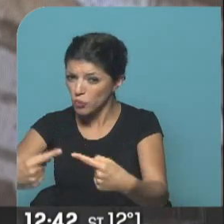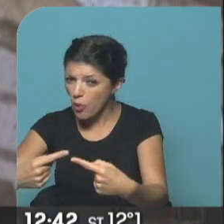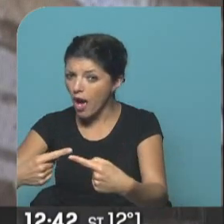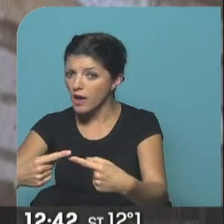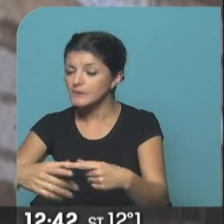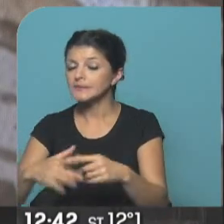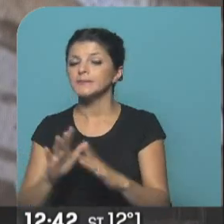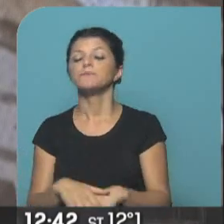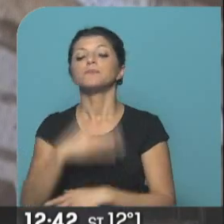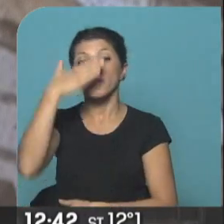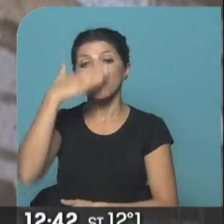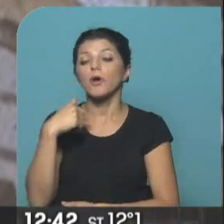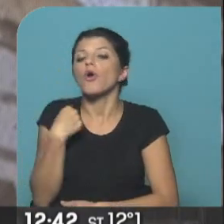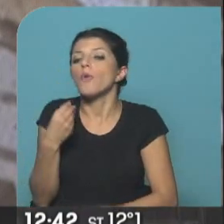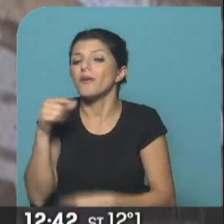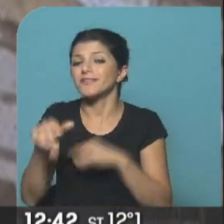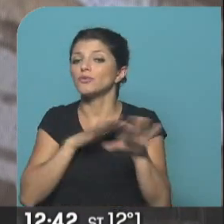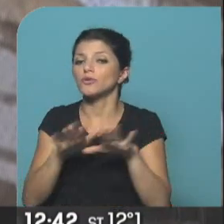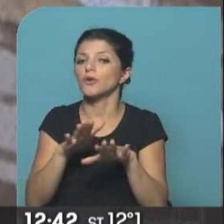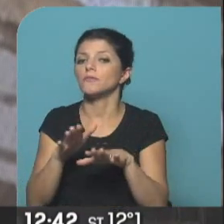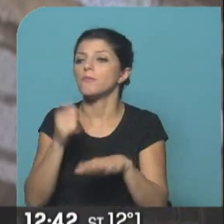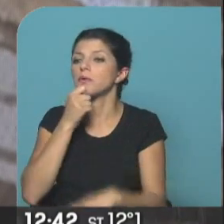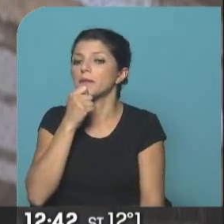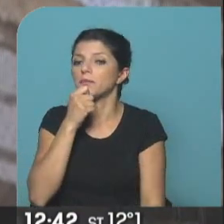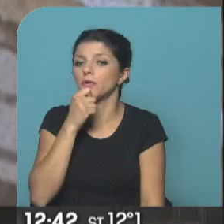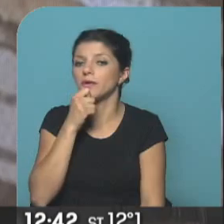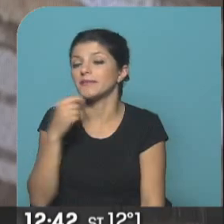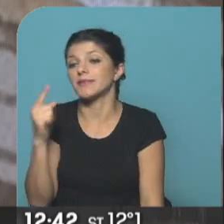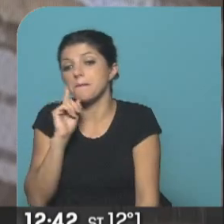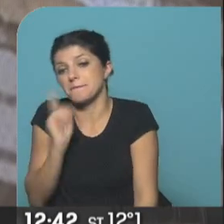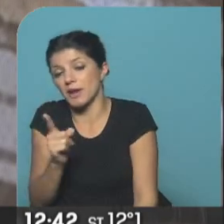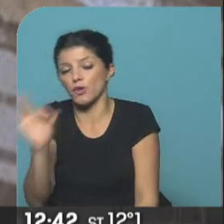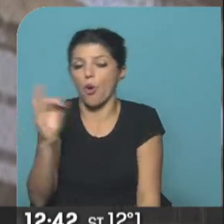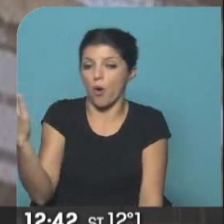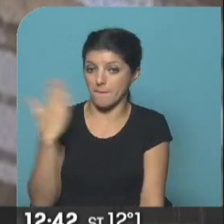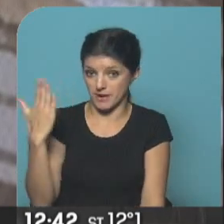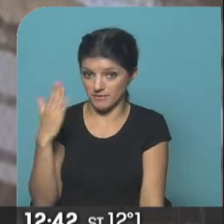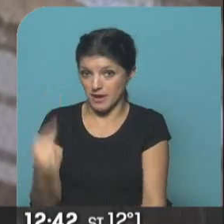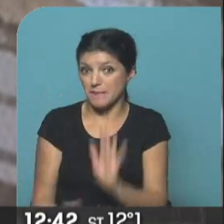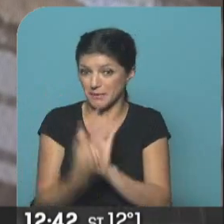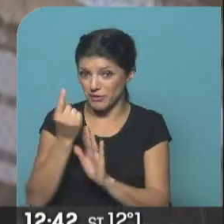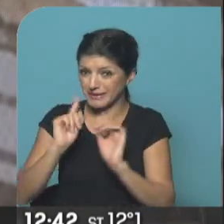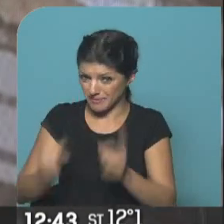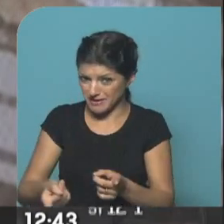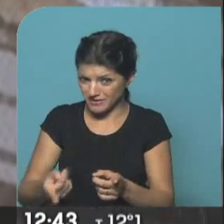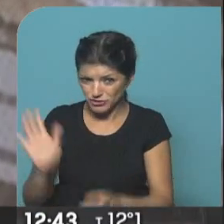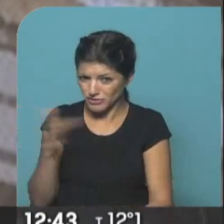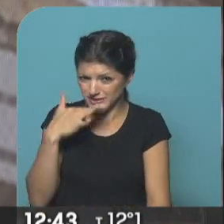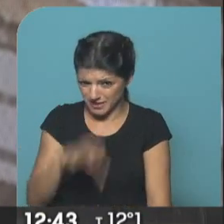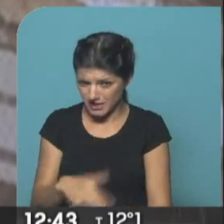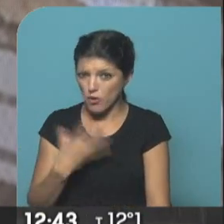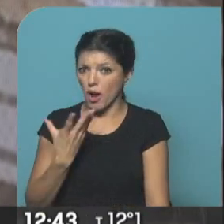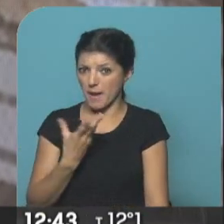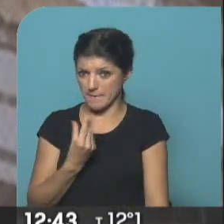cuestión es cómo se responde a estas amenazas o a estos riesgos. Por un lado, obviamente, con el temor que significa este terrorismo